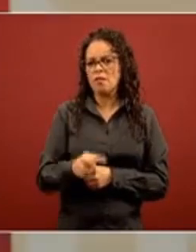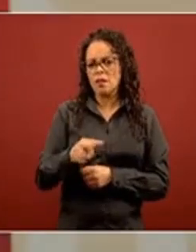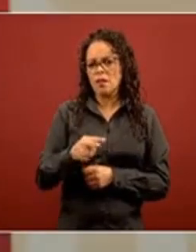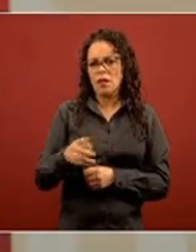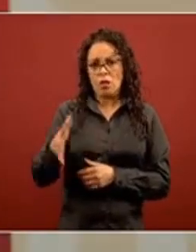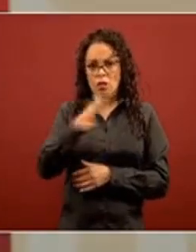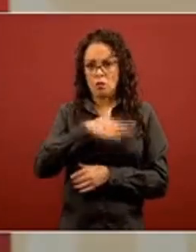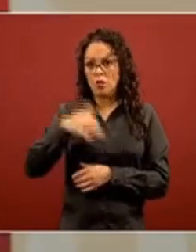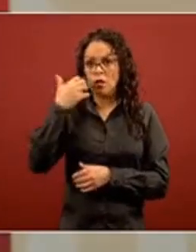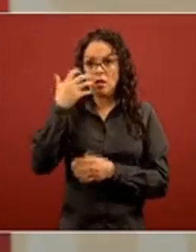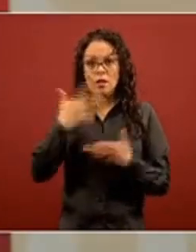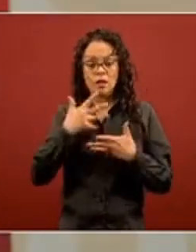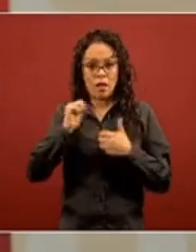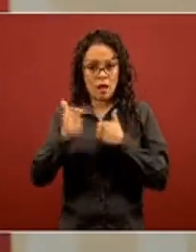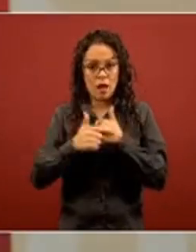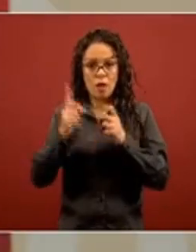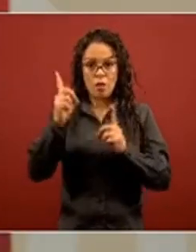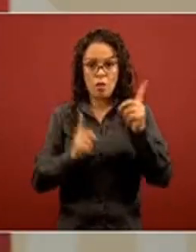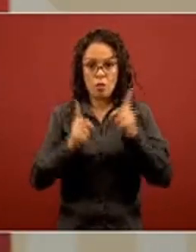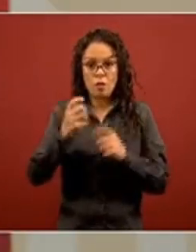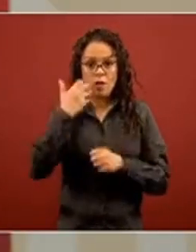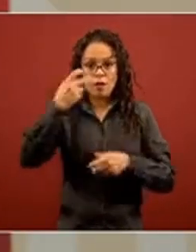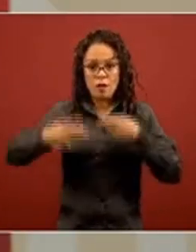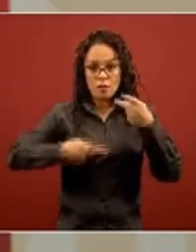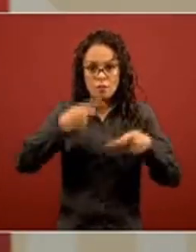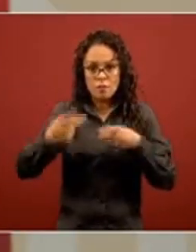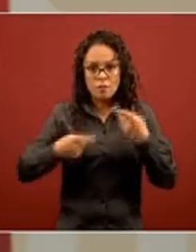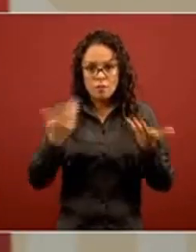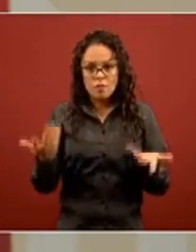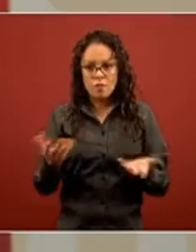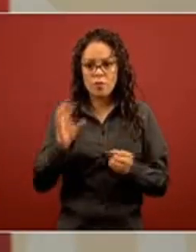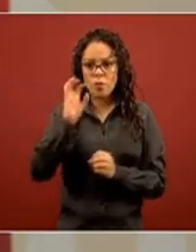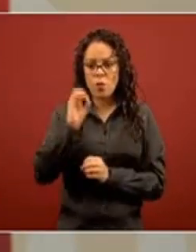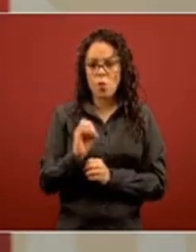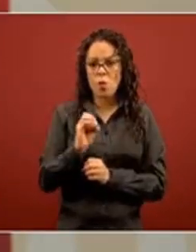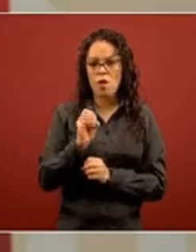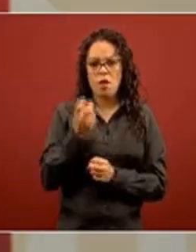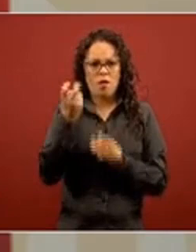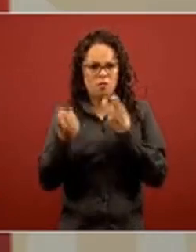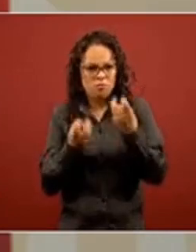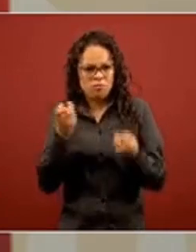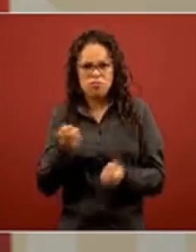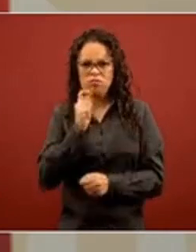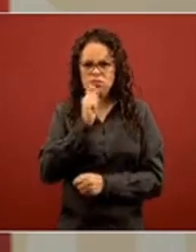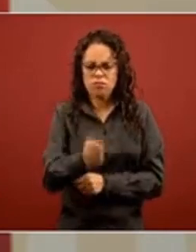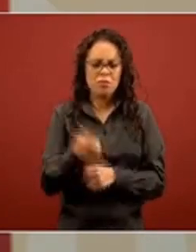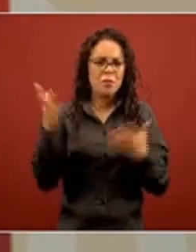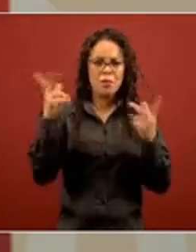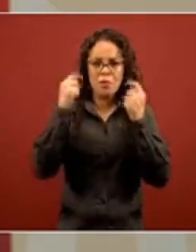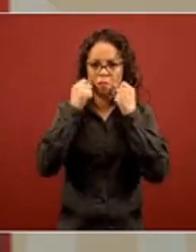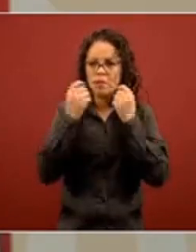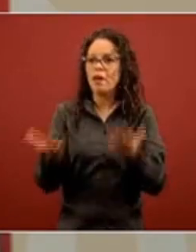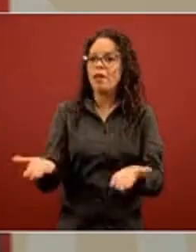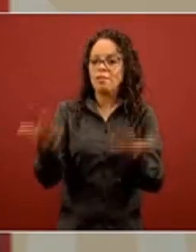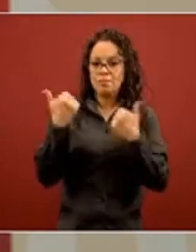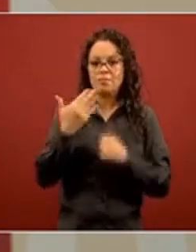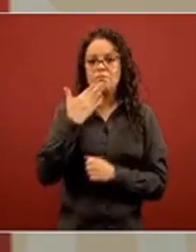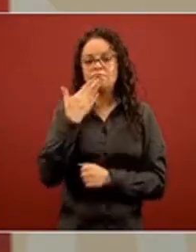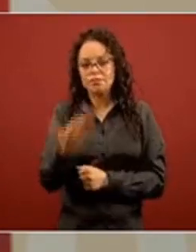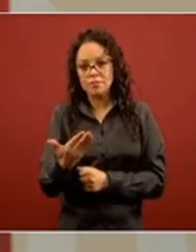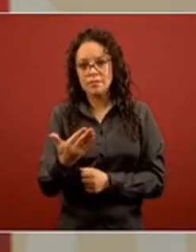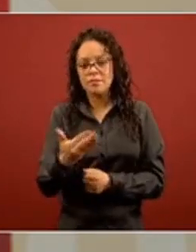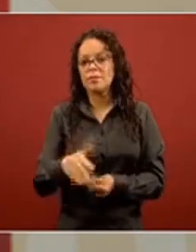las dudas, cuestionamientos, observaciones, críticas incluso que se pudieran presentar, nos ayudan mucho